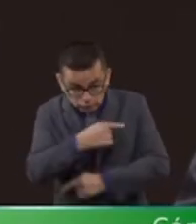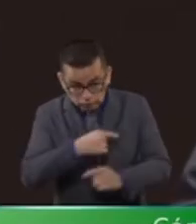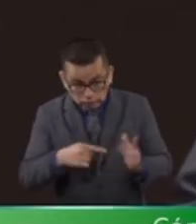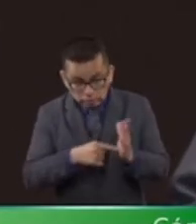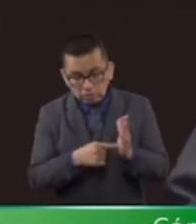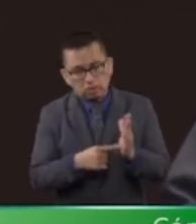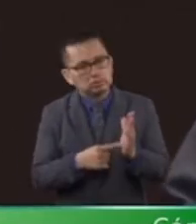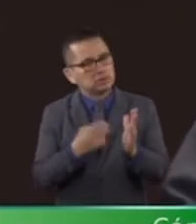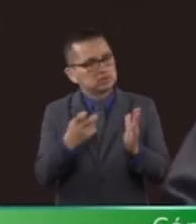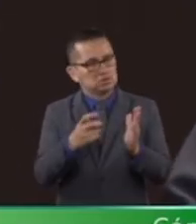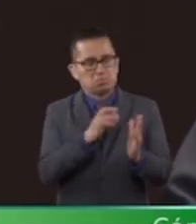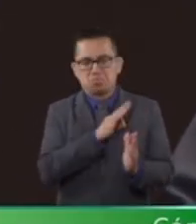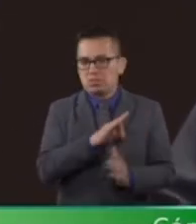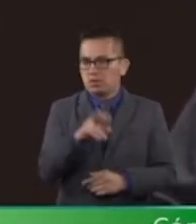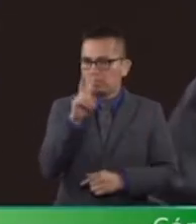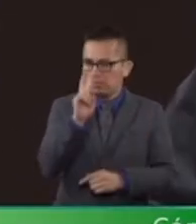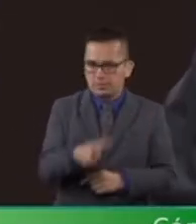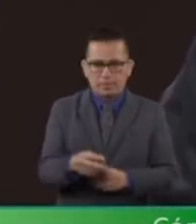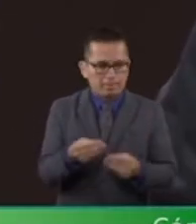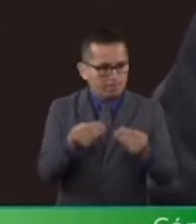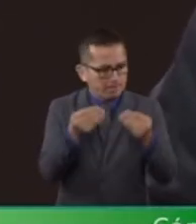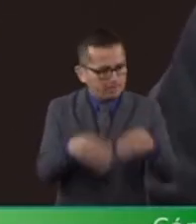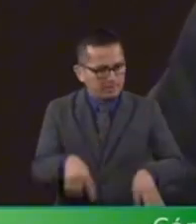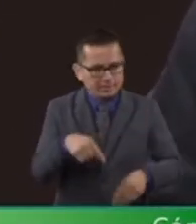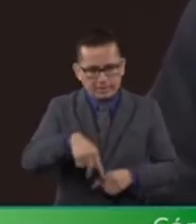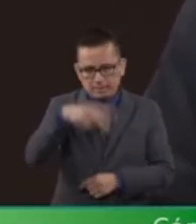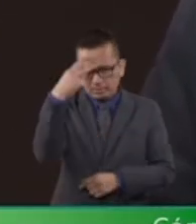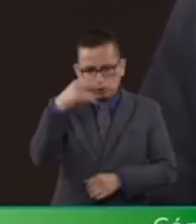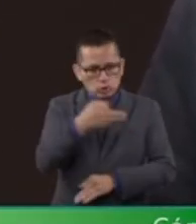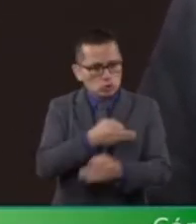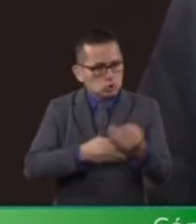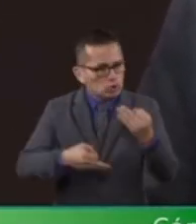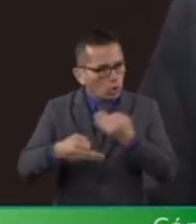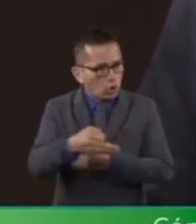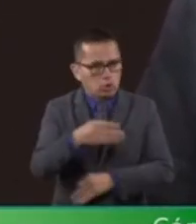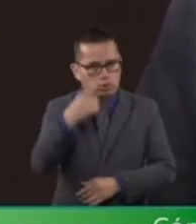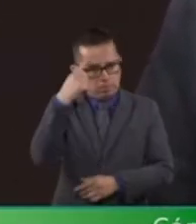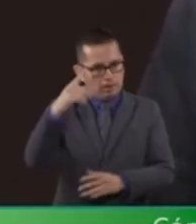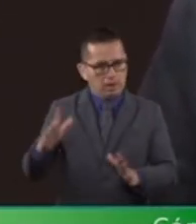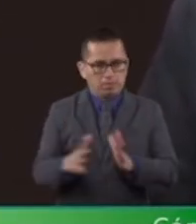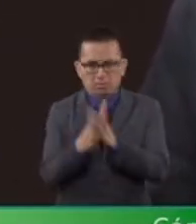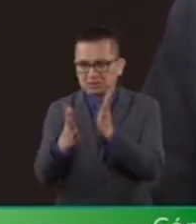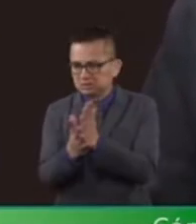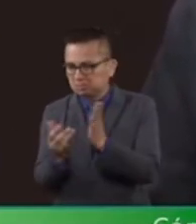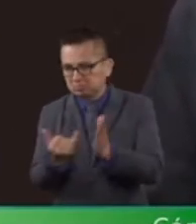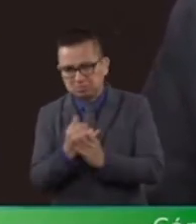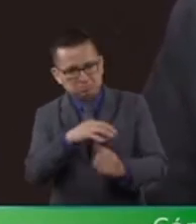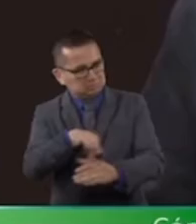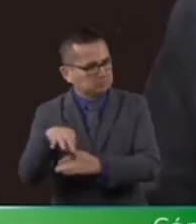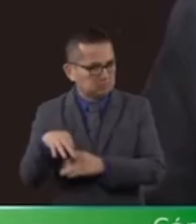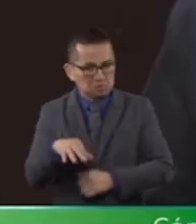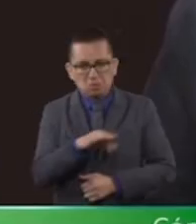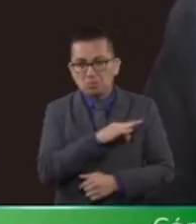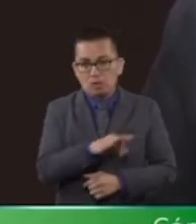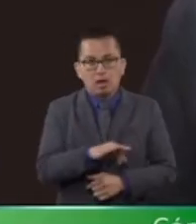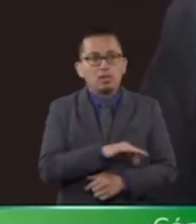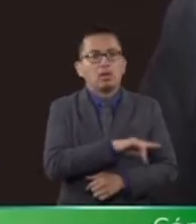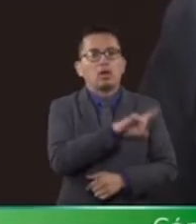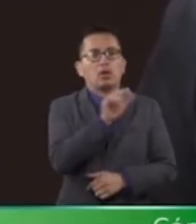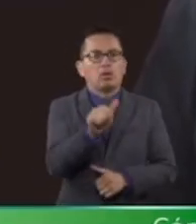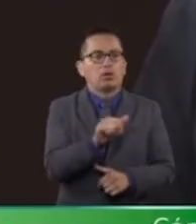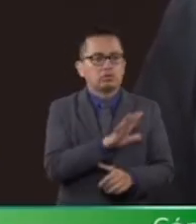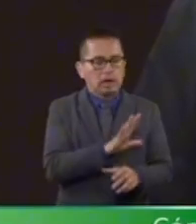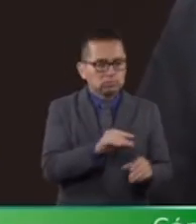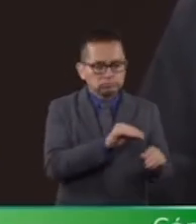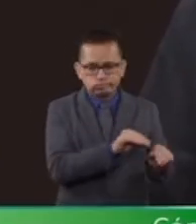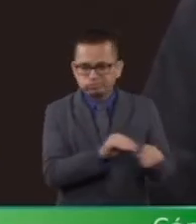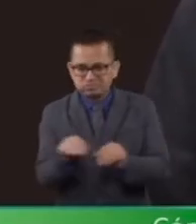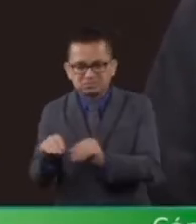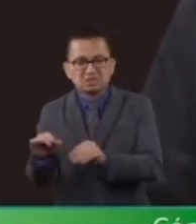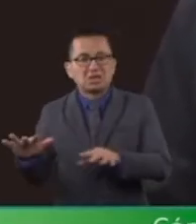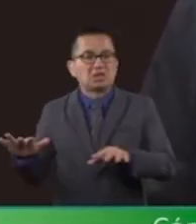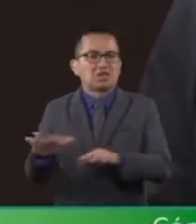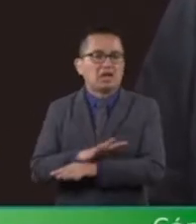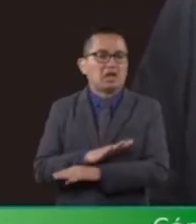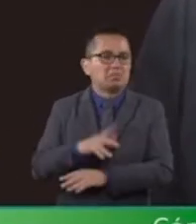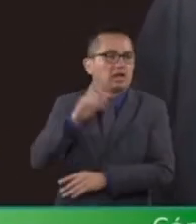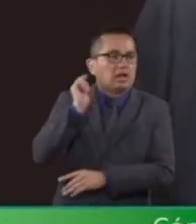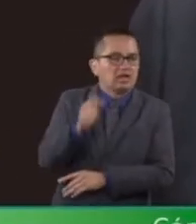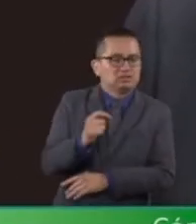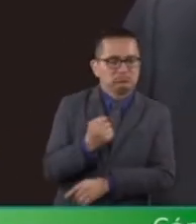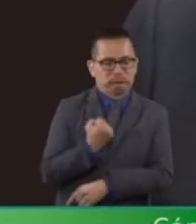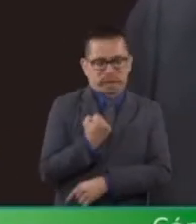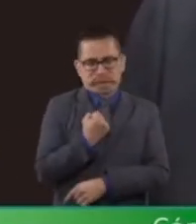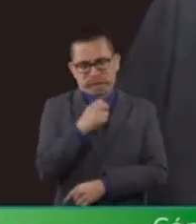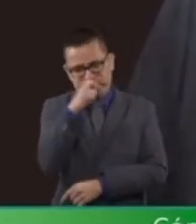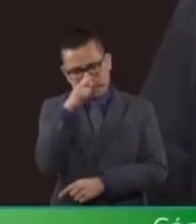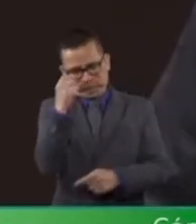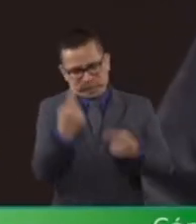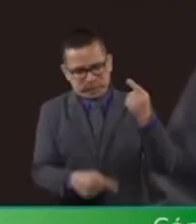aspiración democrática para el país y el ingreso de México en una vergonzosa lista de regímenes autoritarios.